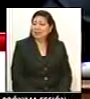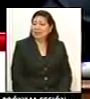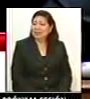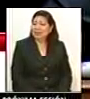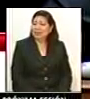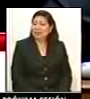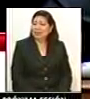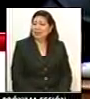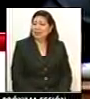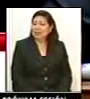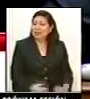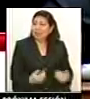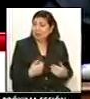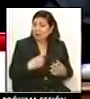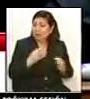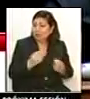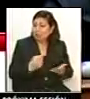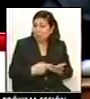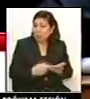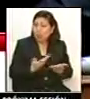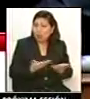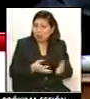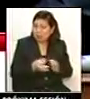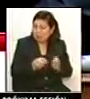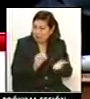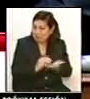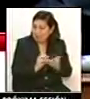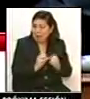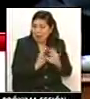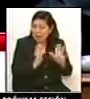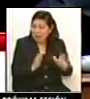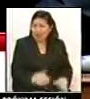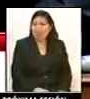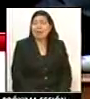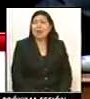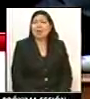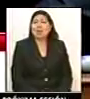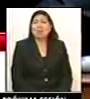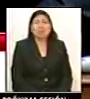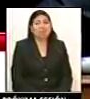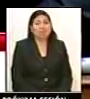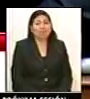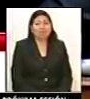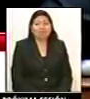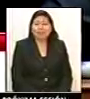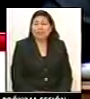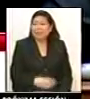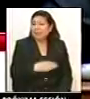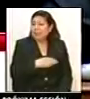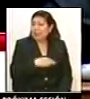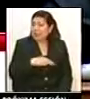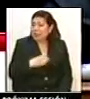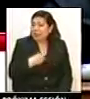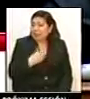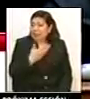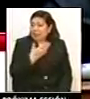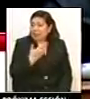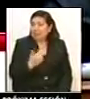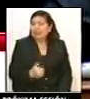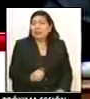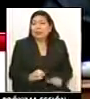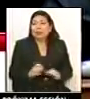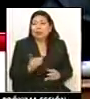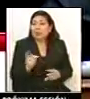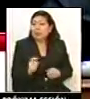entonces, tienen que convencer, pero con argumentos, sino que con proyectos de última hora, porque el Ministerio de Economía se ha olvidado de hacer